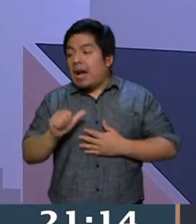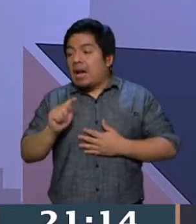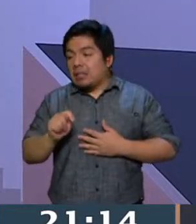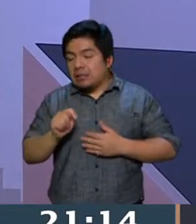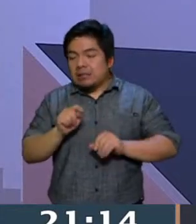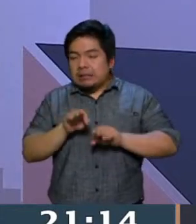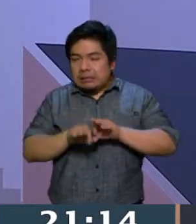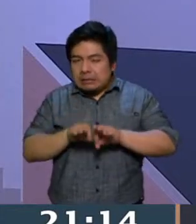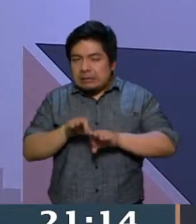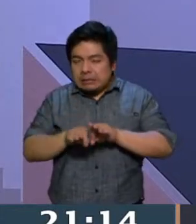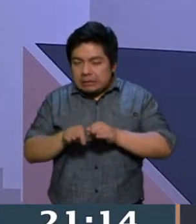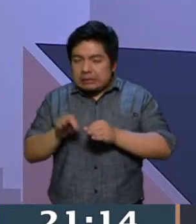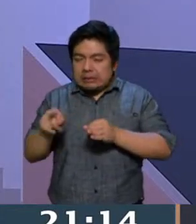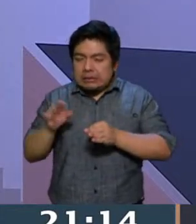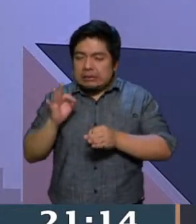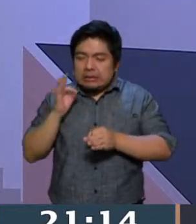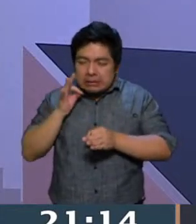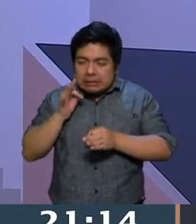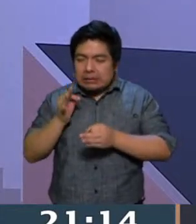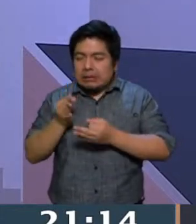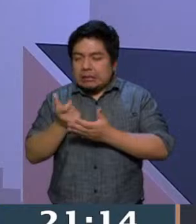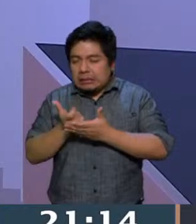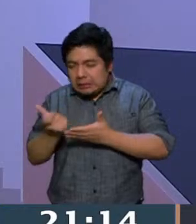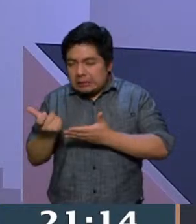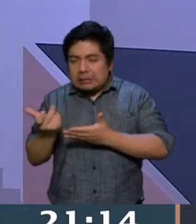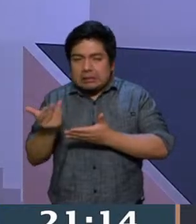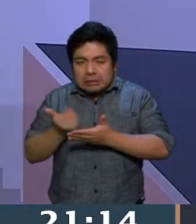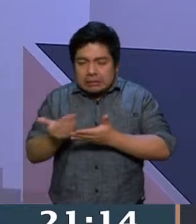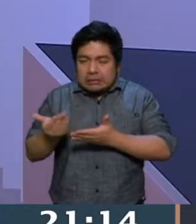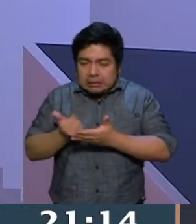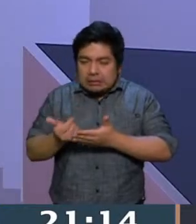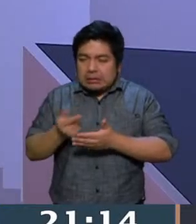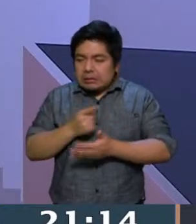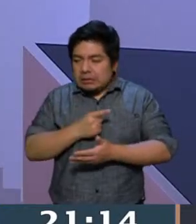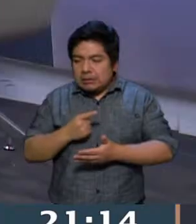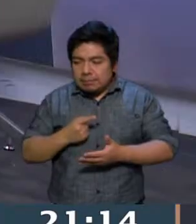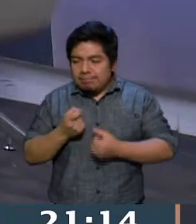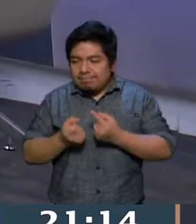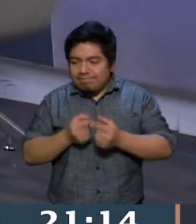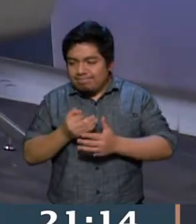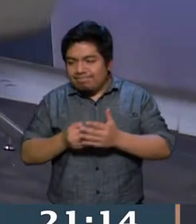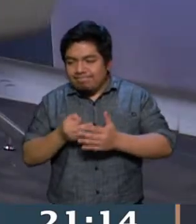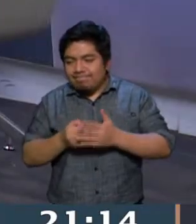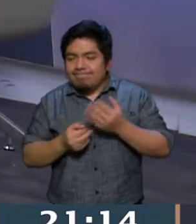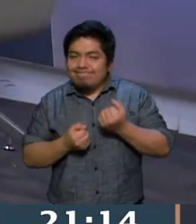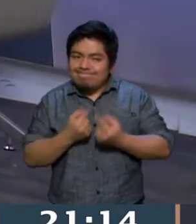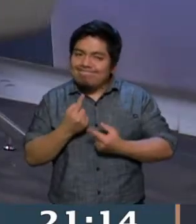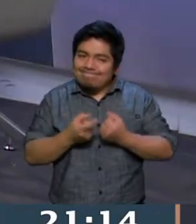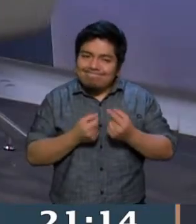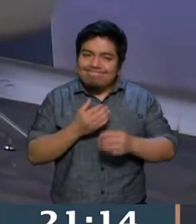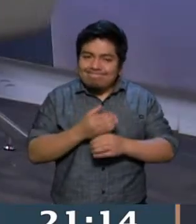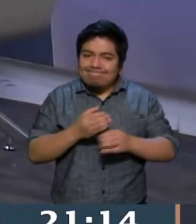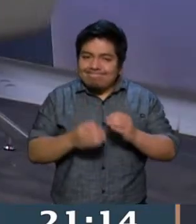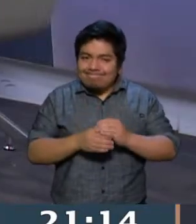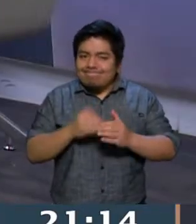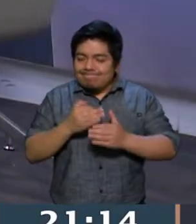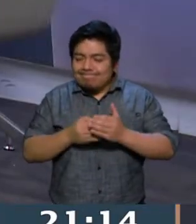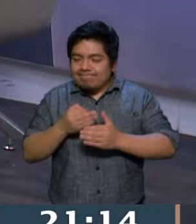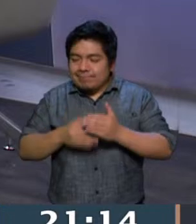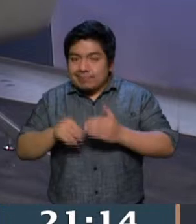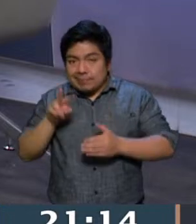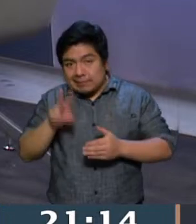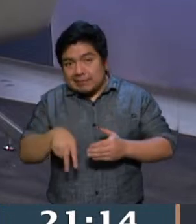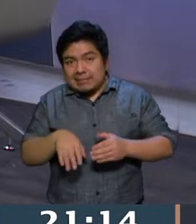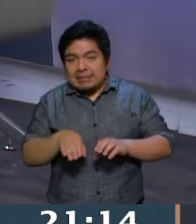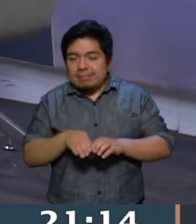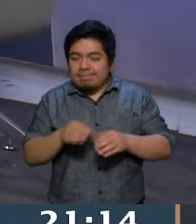un esfuerzo importante de fiscalizar y cobrar adeudos pendientes, pues sigue habiendo mucho que hacer, ¿no? Hay